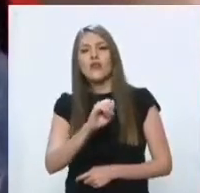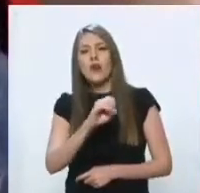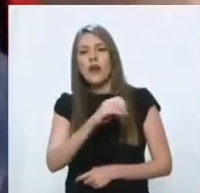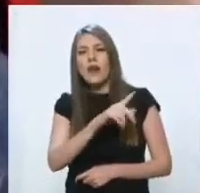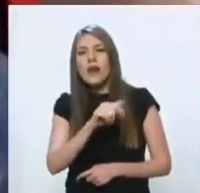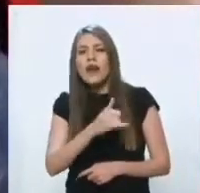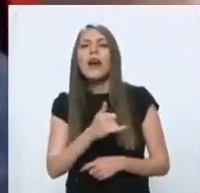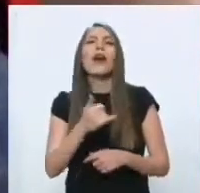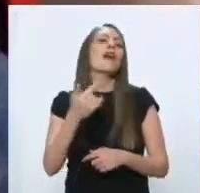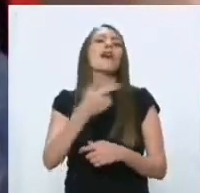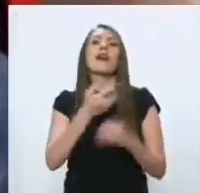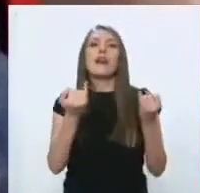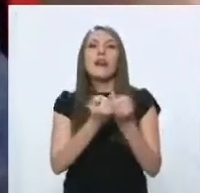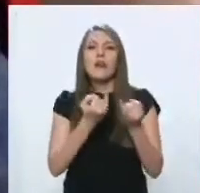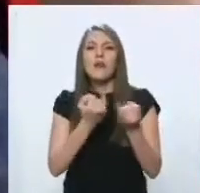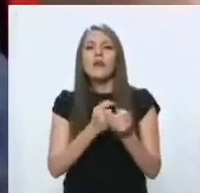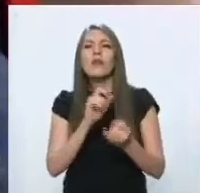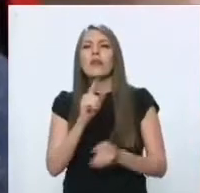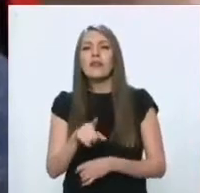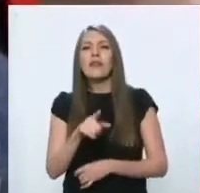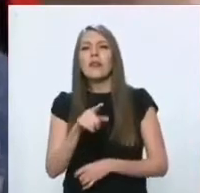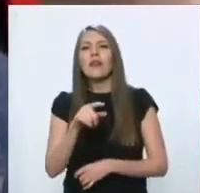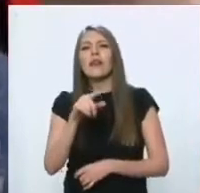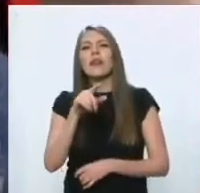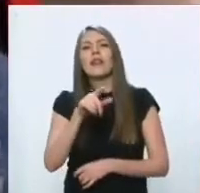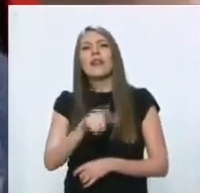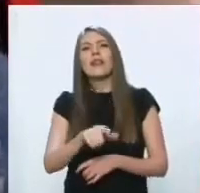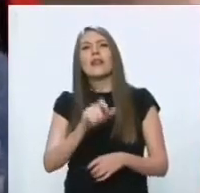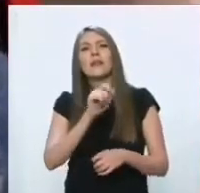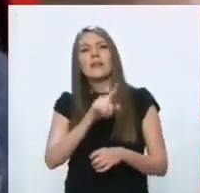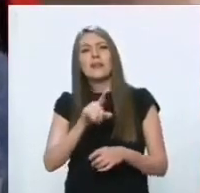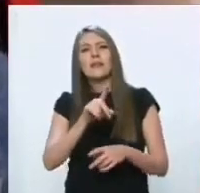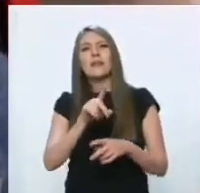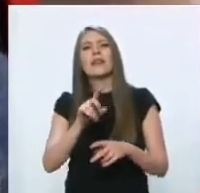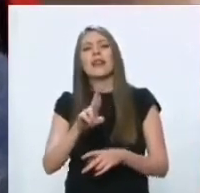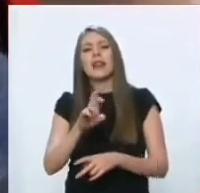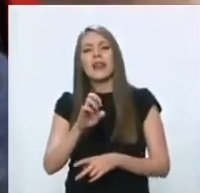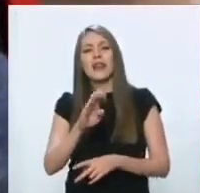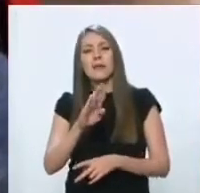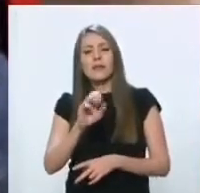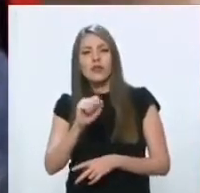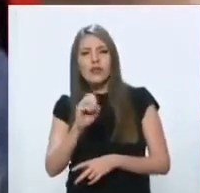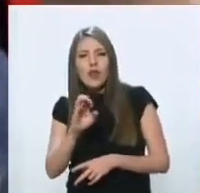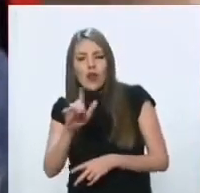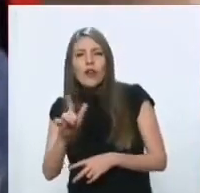todo este asunto de AOHL, Repsol,